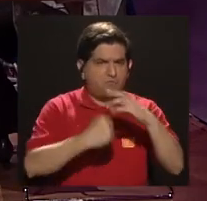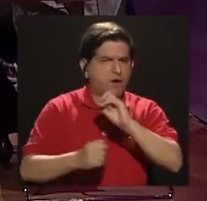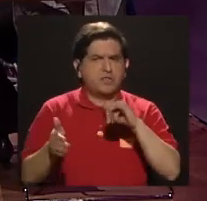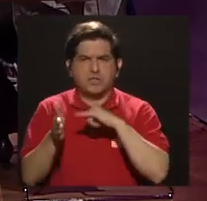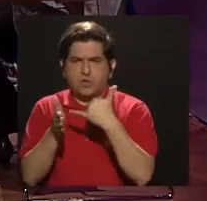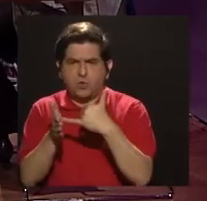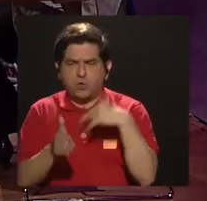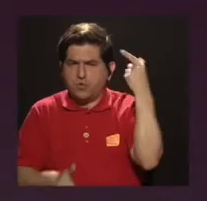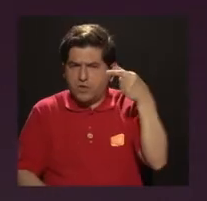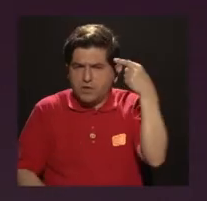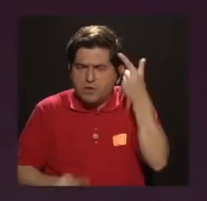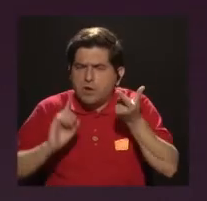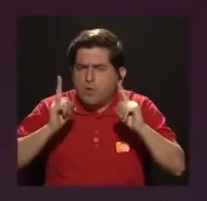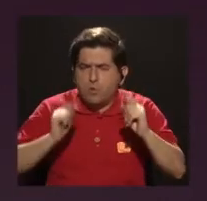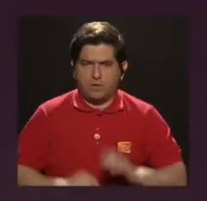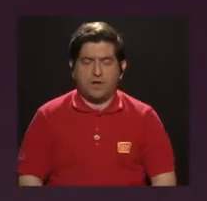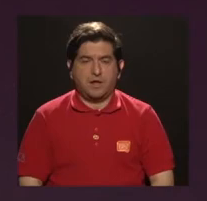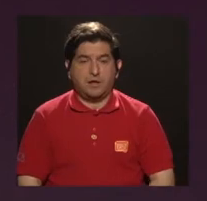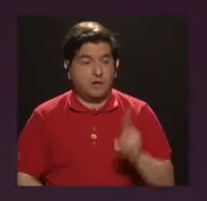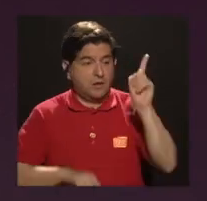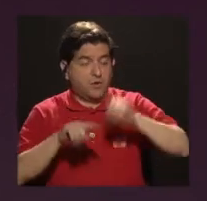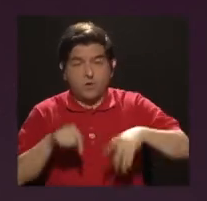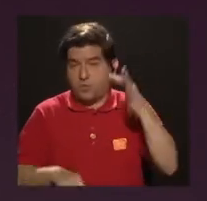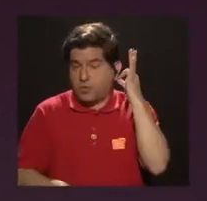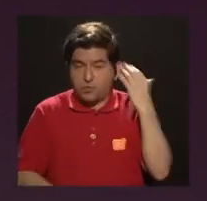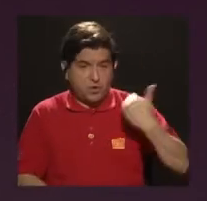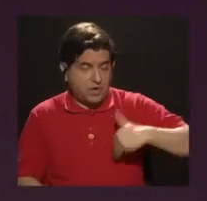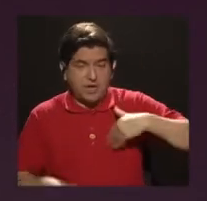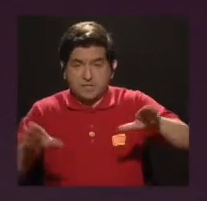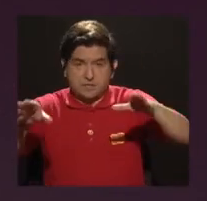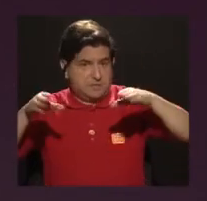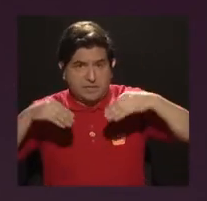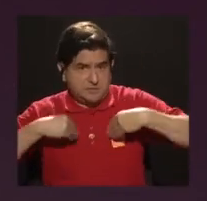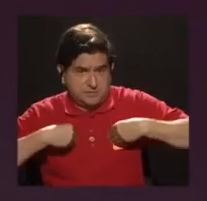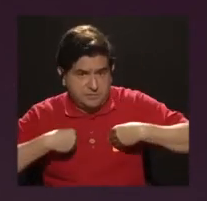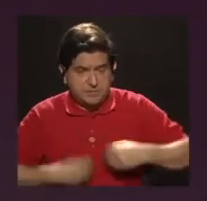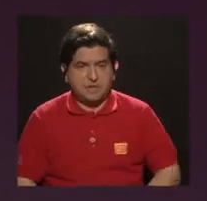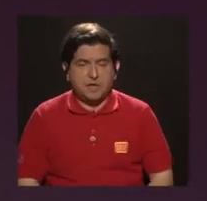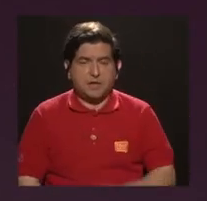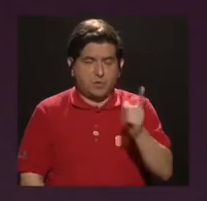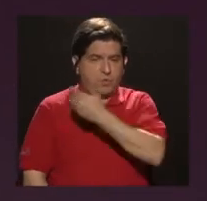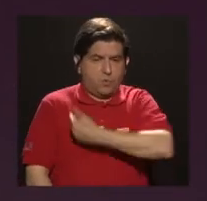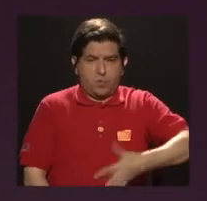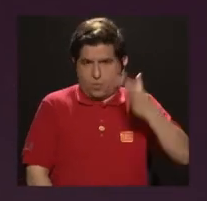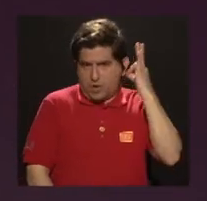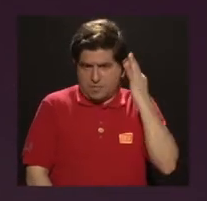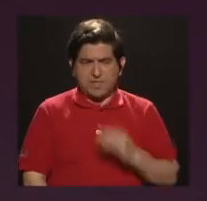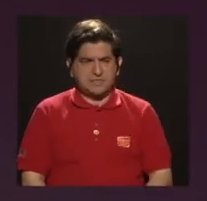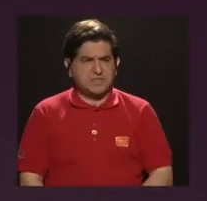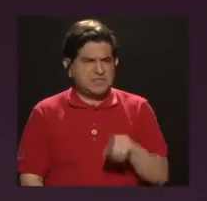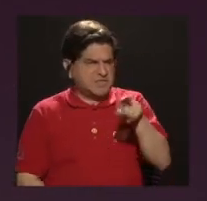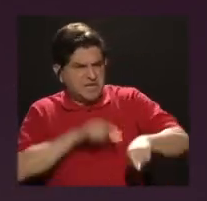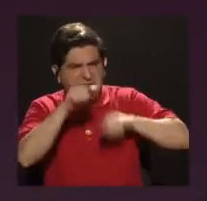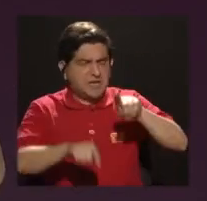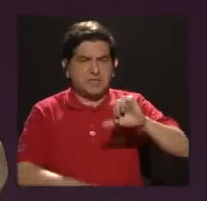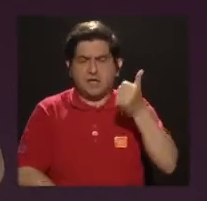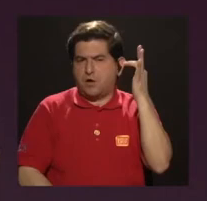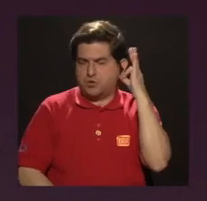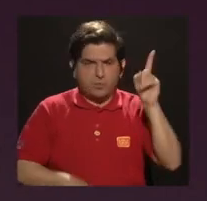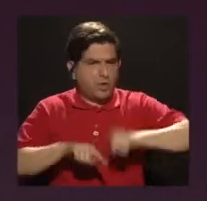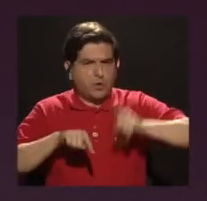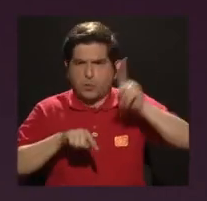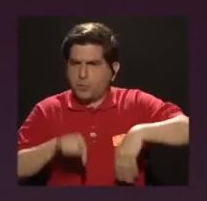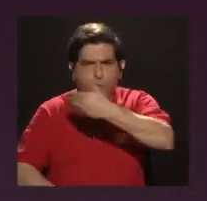gobierno yo siempre digo no podemos las mujeres ni los hombres aceptar que porque una presidenta que se le hacen críticas no va a haber otra mujer